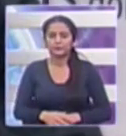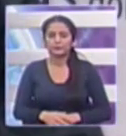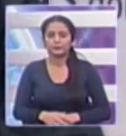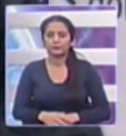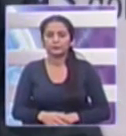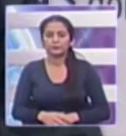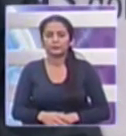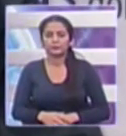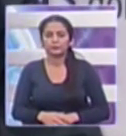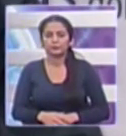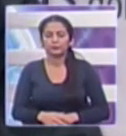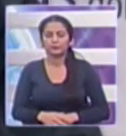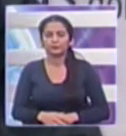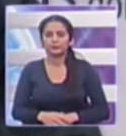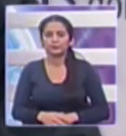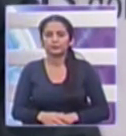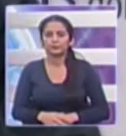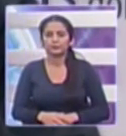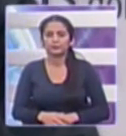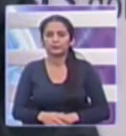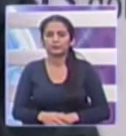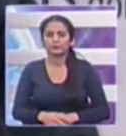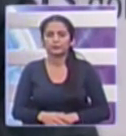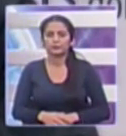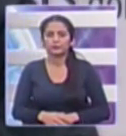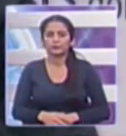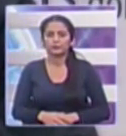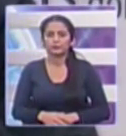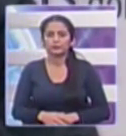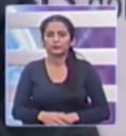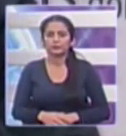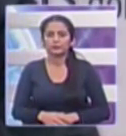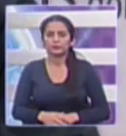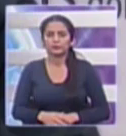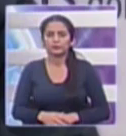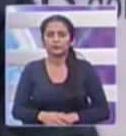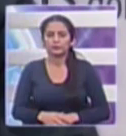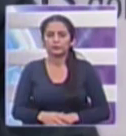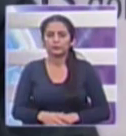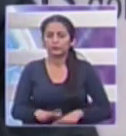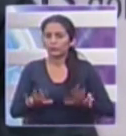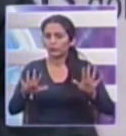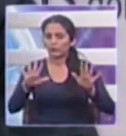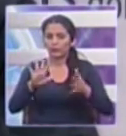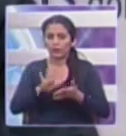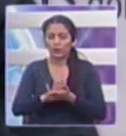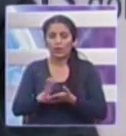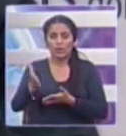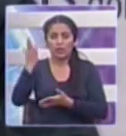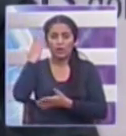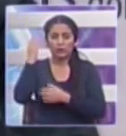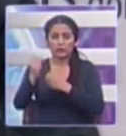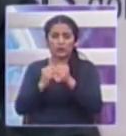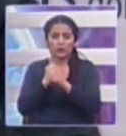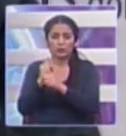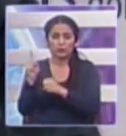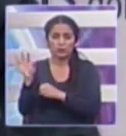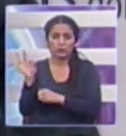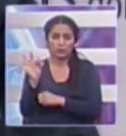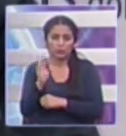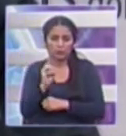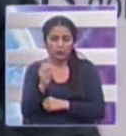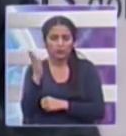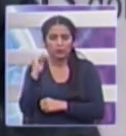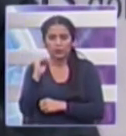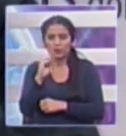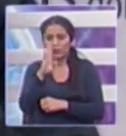Las proyecciones poblacionales no tienen nada que ver con el padrón electoral. Es más, históricamente, desde los años 90, siempre ha habido una